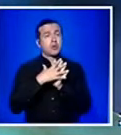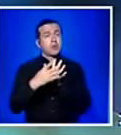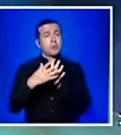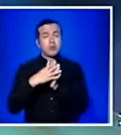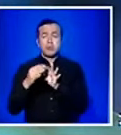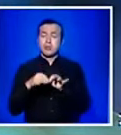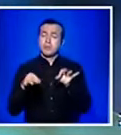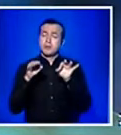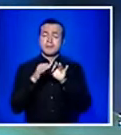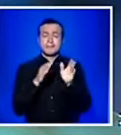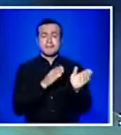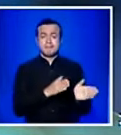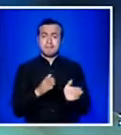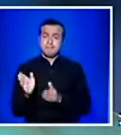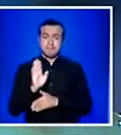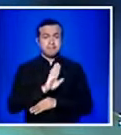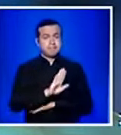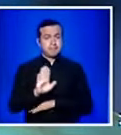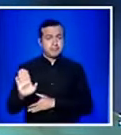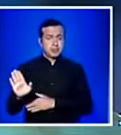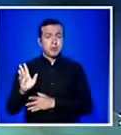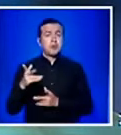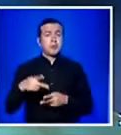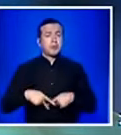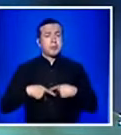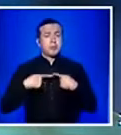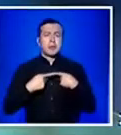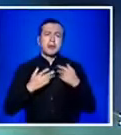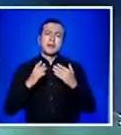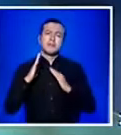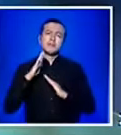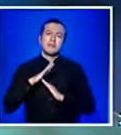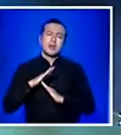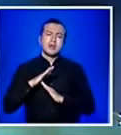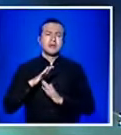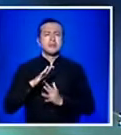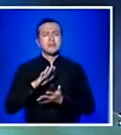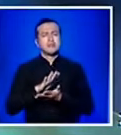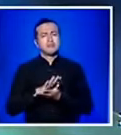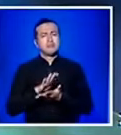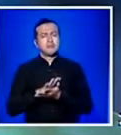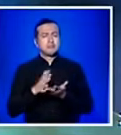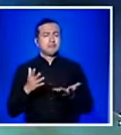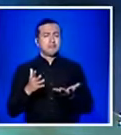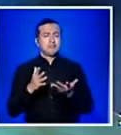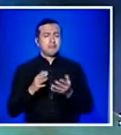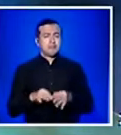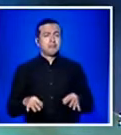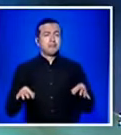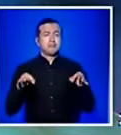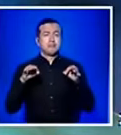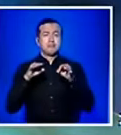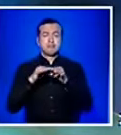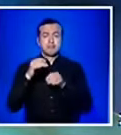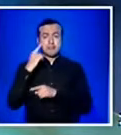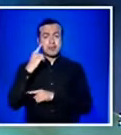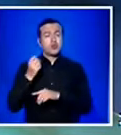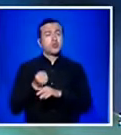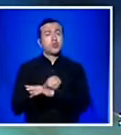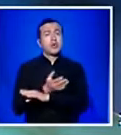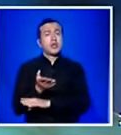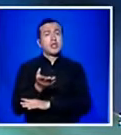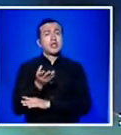clave de todo para que ustedes puedan vivir en paz y sobre todo autoprotegernos. También otro de los tips es, y otra recomendación